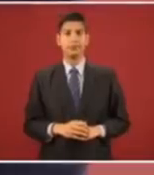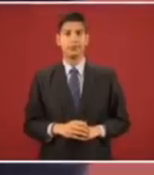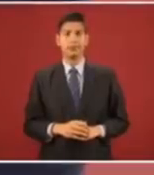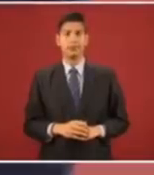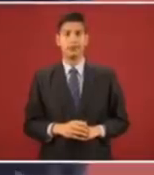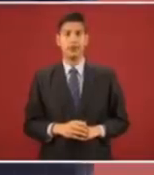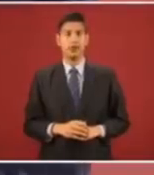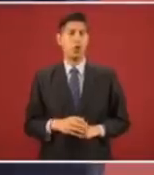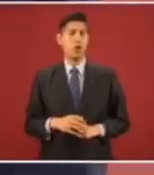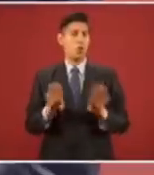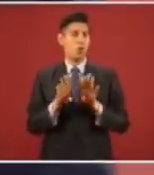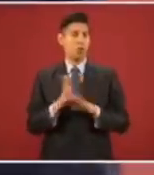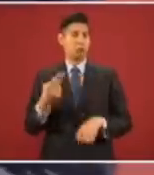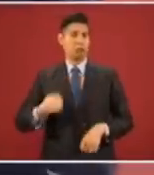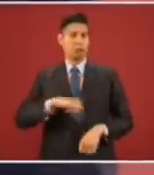el uso de la fuerza